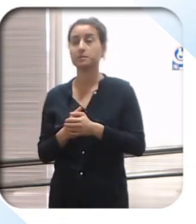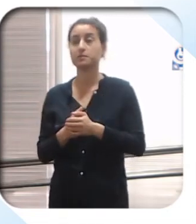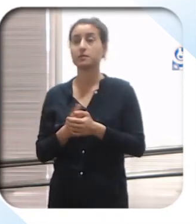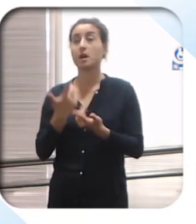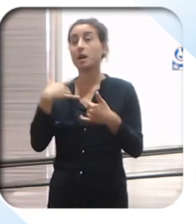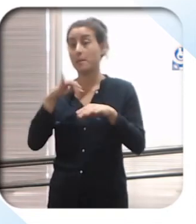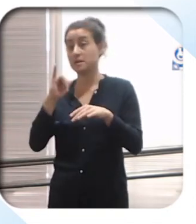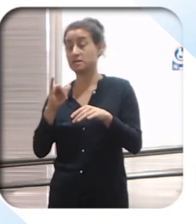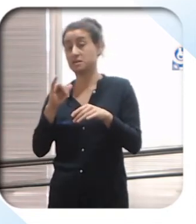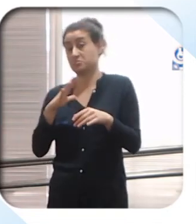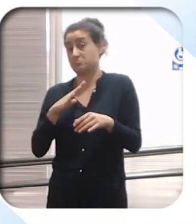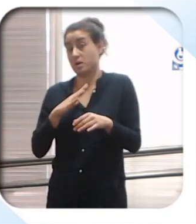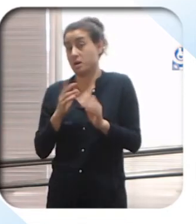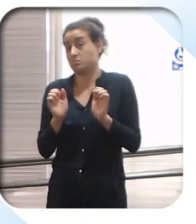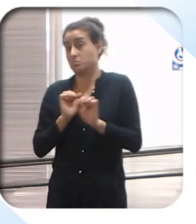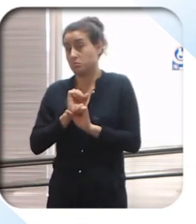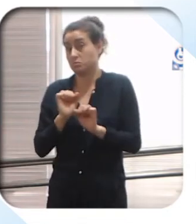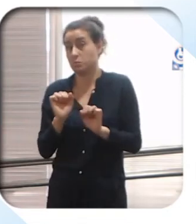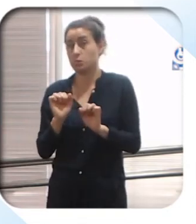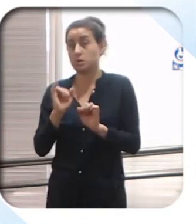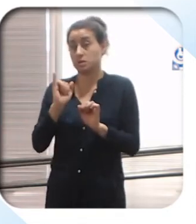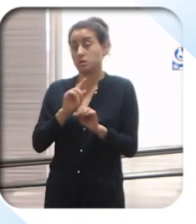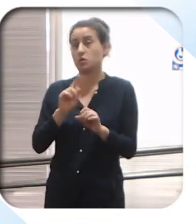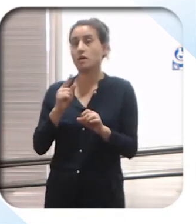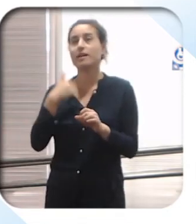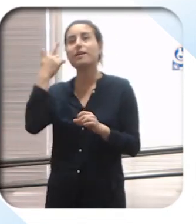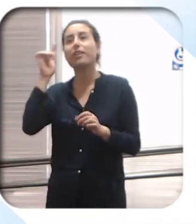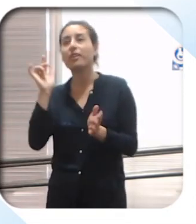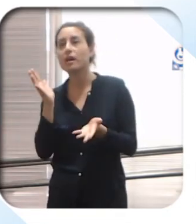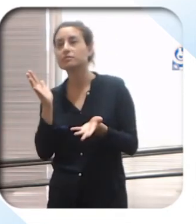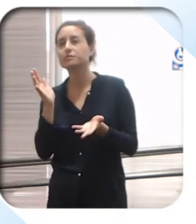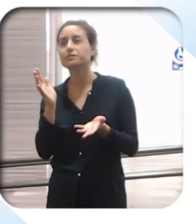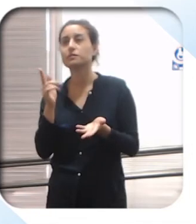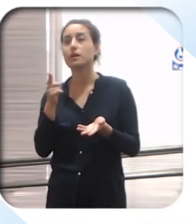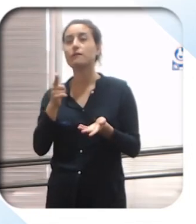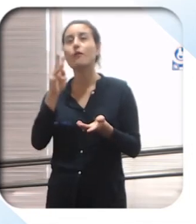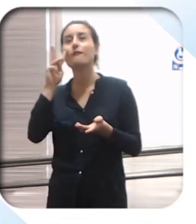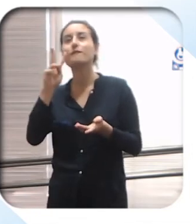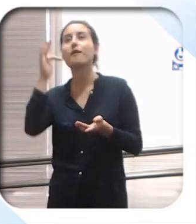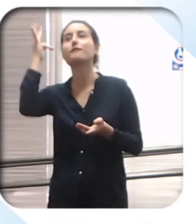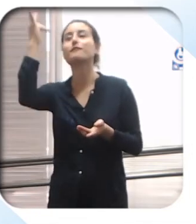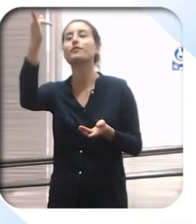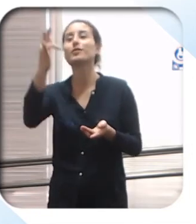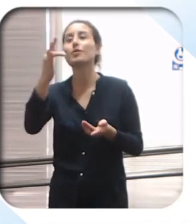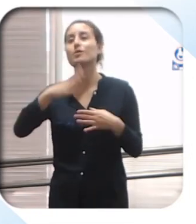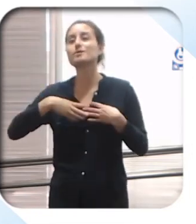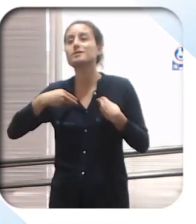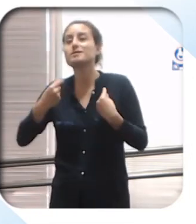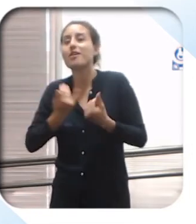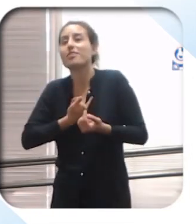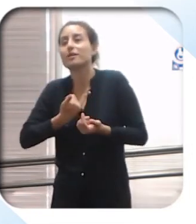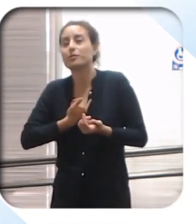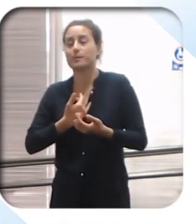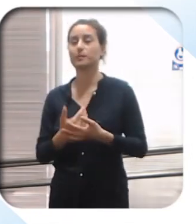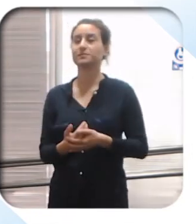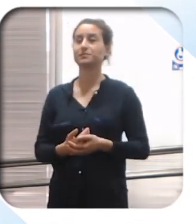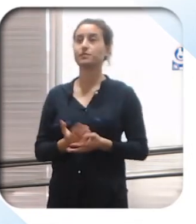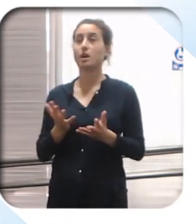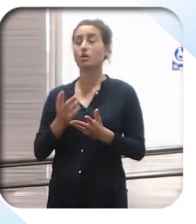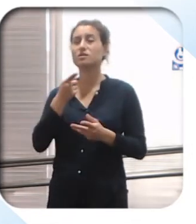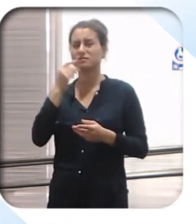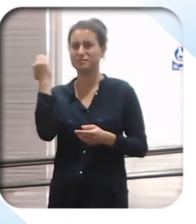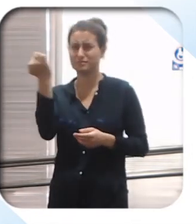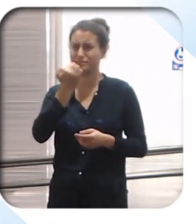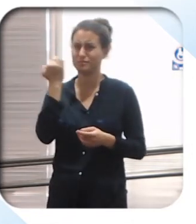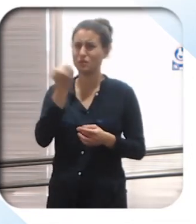la tiene, puede tenerla. ¿Qué idea tiene sobre eso? ¿Cómo se ve? ¿Cómo se siente a sí mismo? Es muy